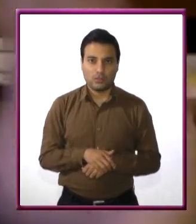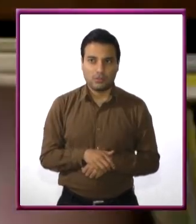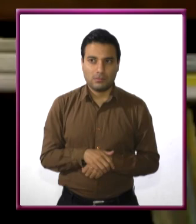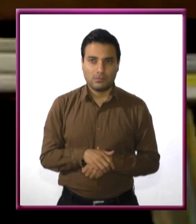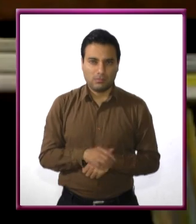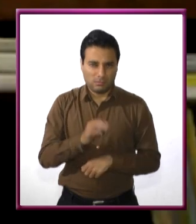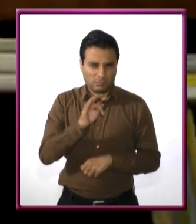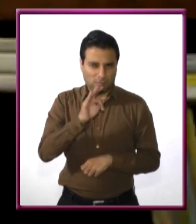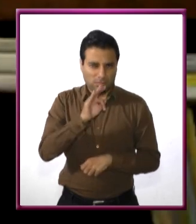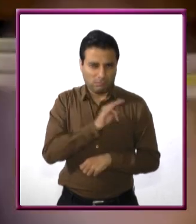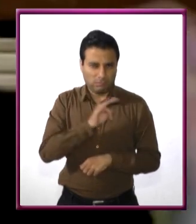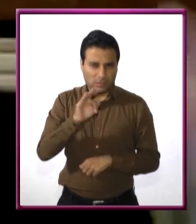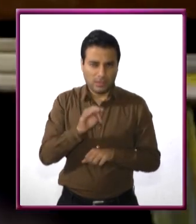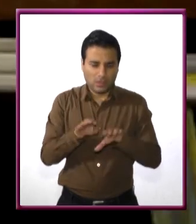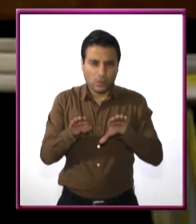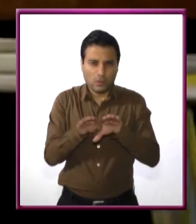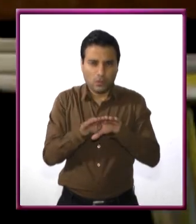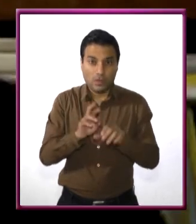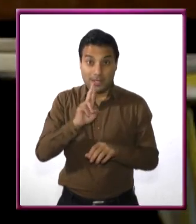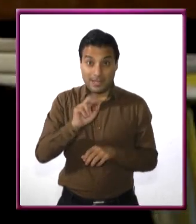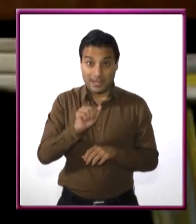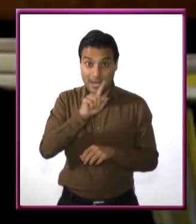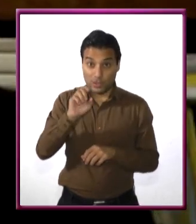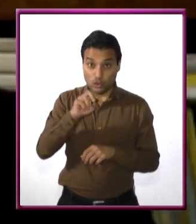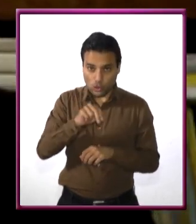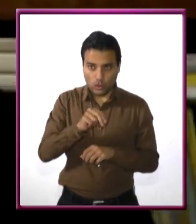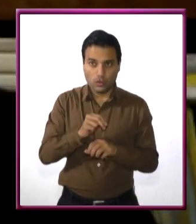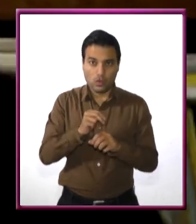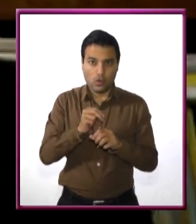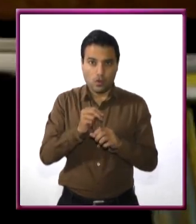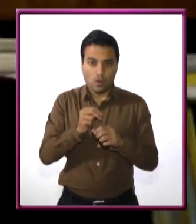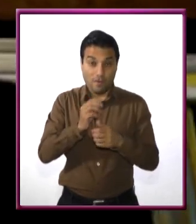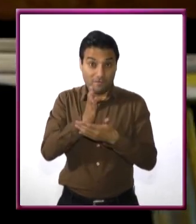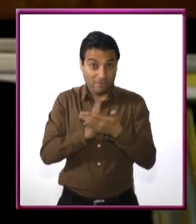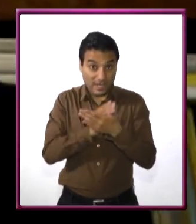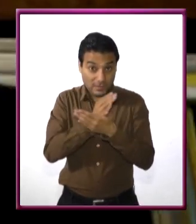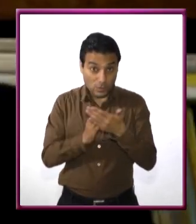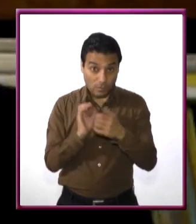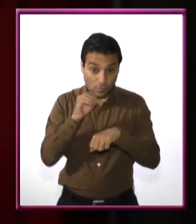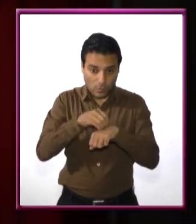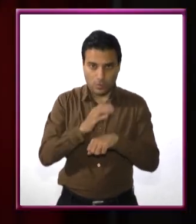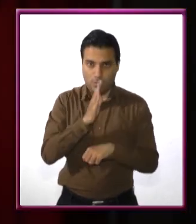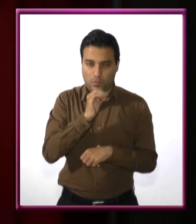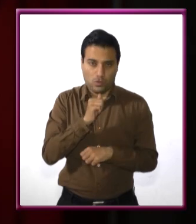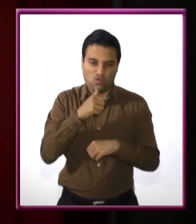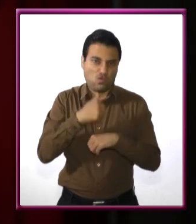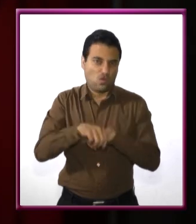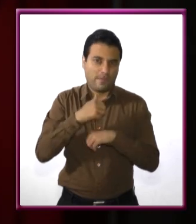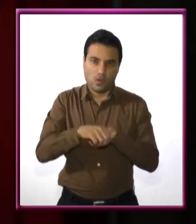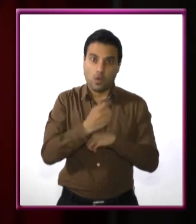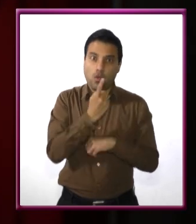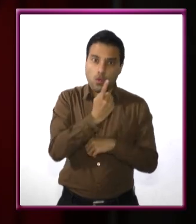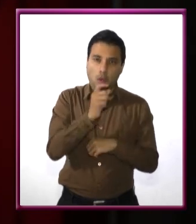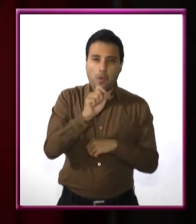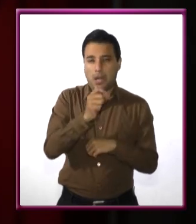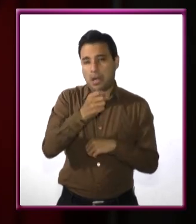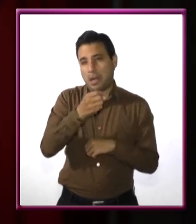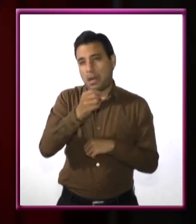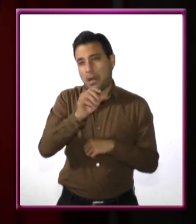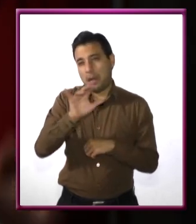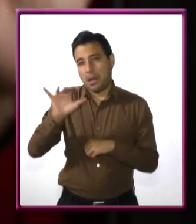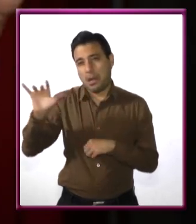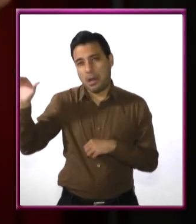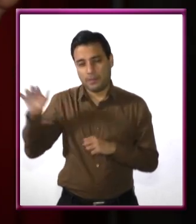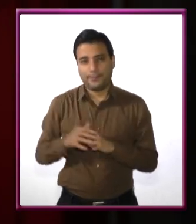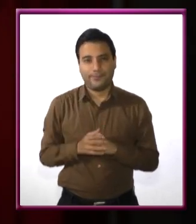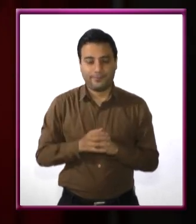una razón o una proporción. Lo que nosotros llamamos una fracción es un número irracional. Exacto, padrísimo. Y